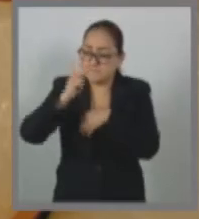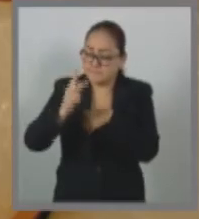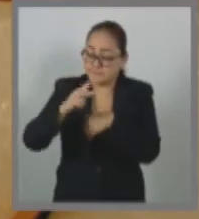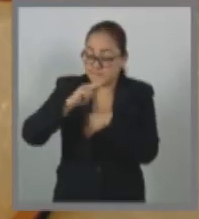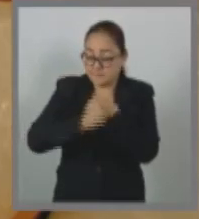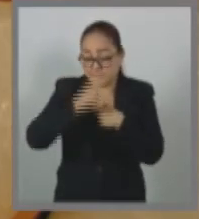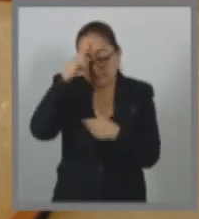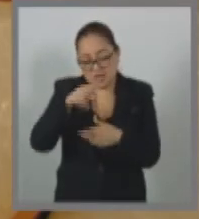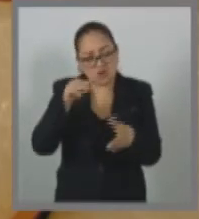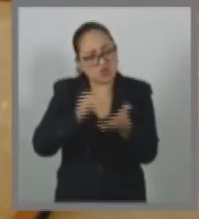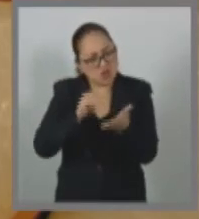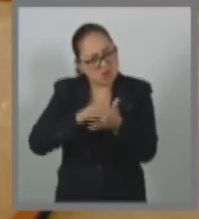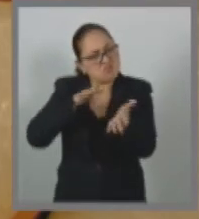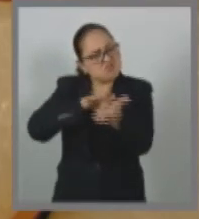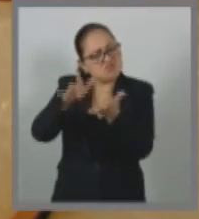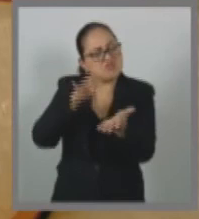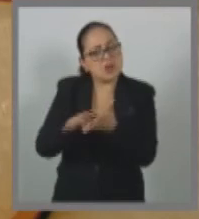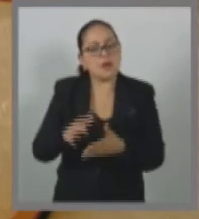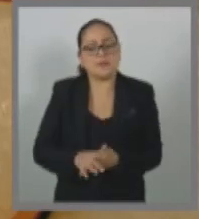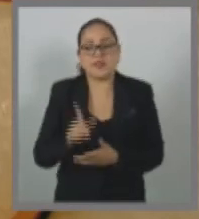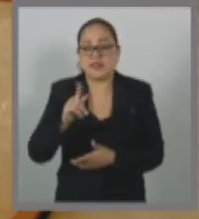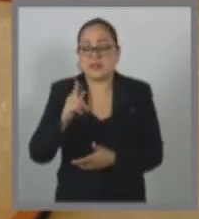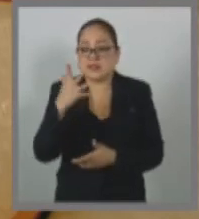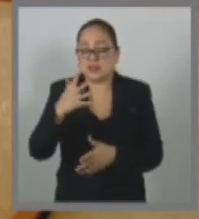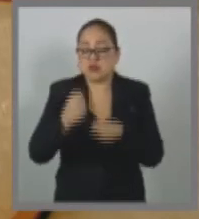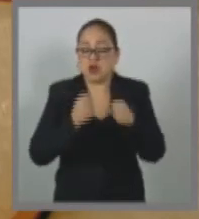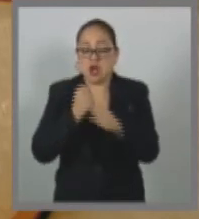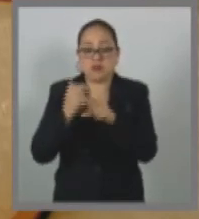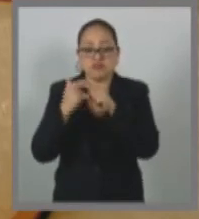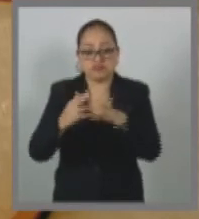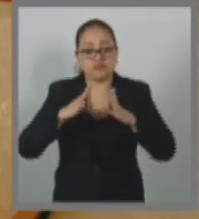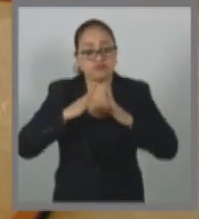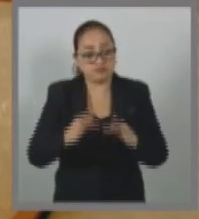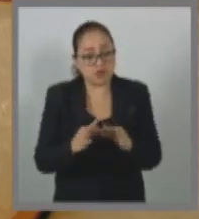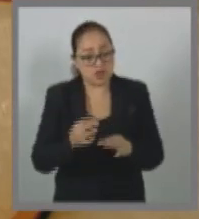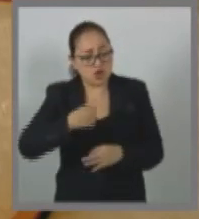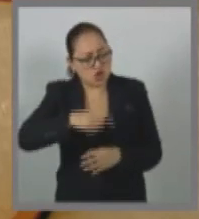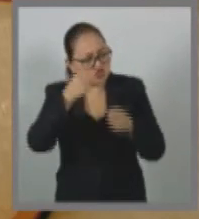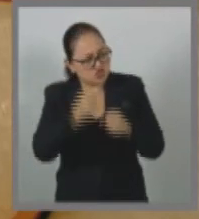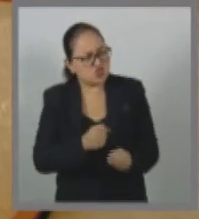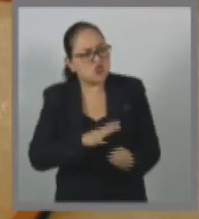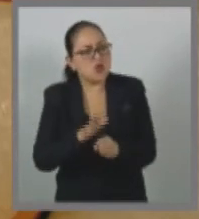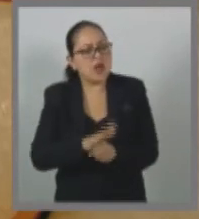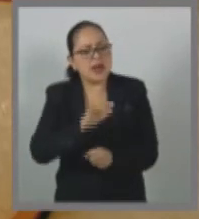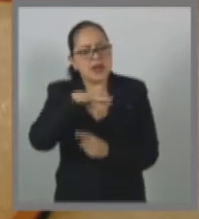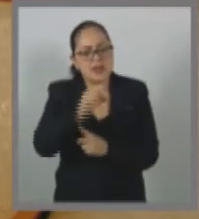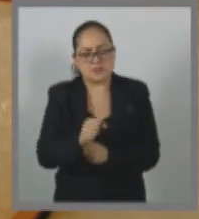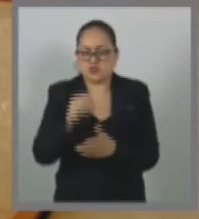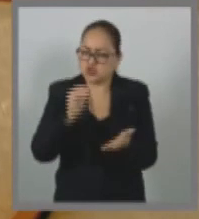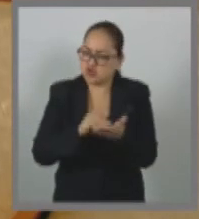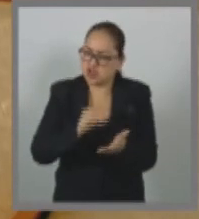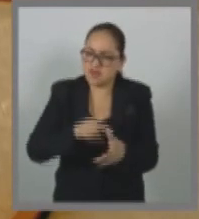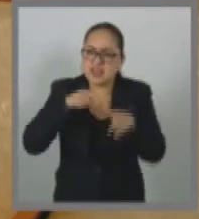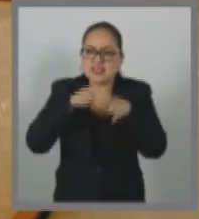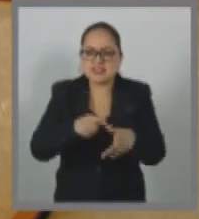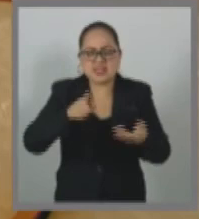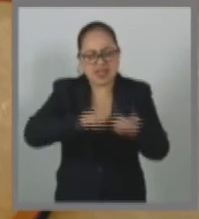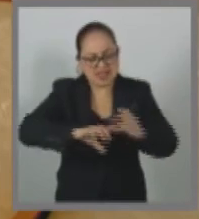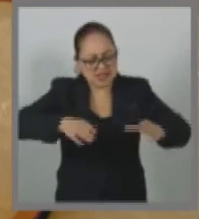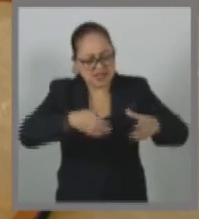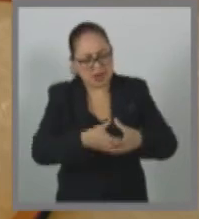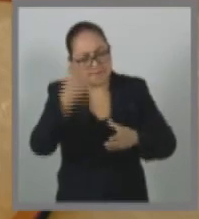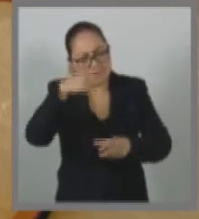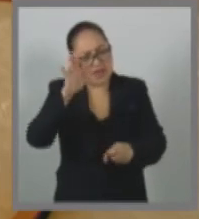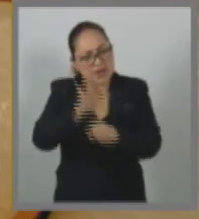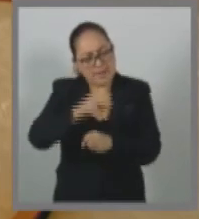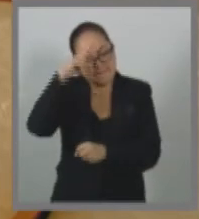75 años de su creación, estamos absolutamente convencidos de que el IMSS seguirá siendo el seguro de